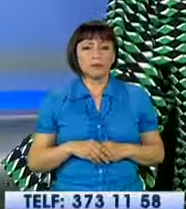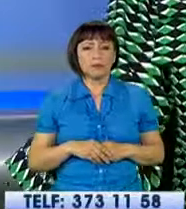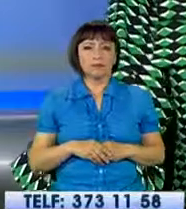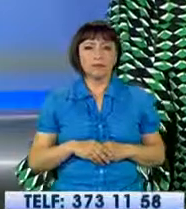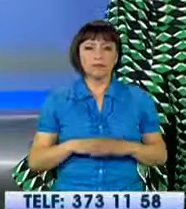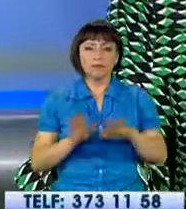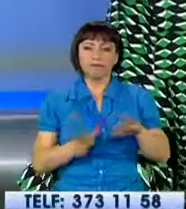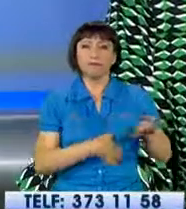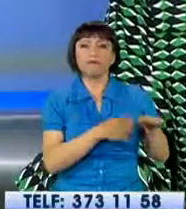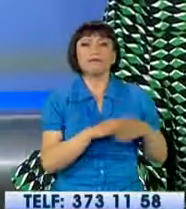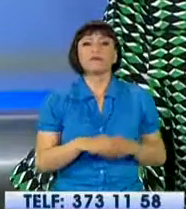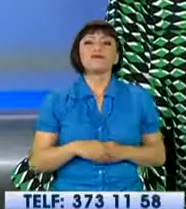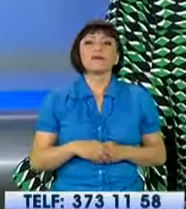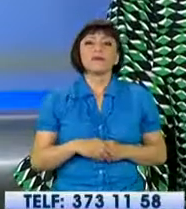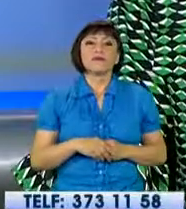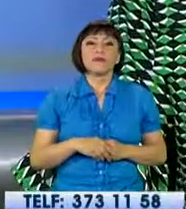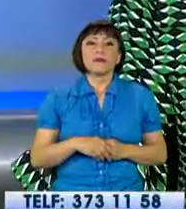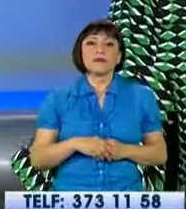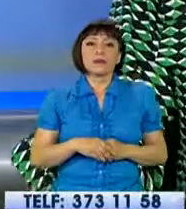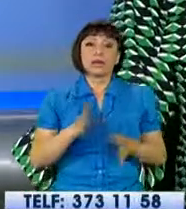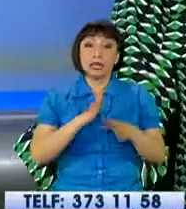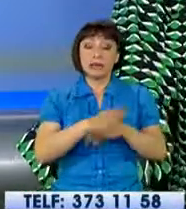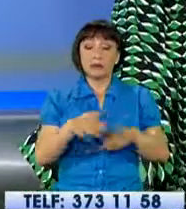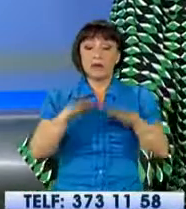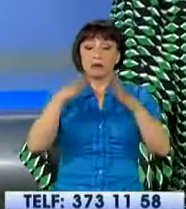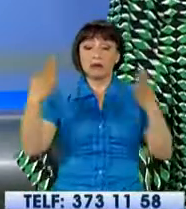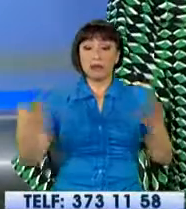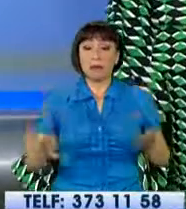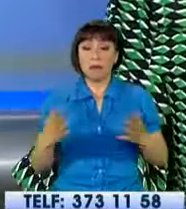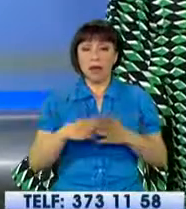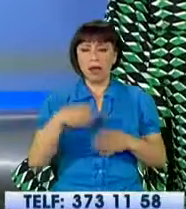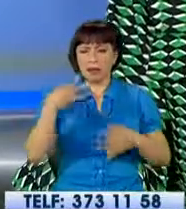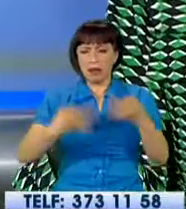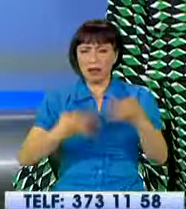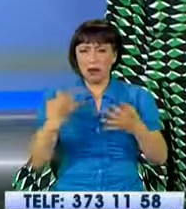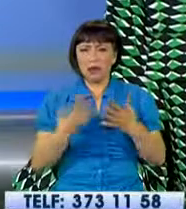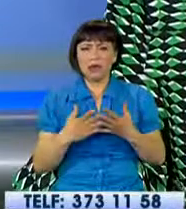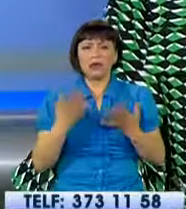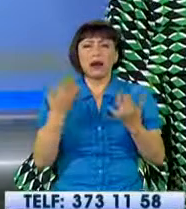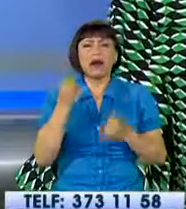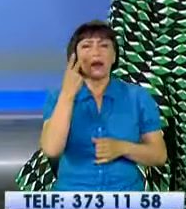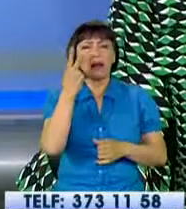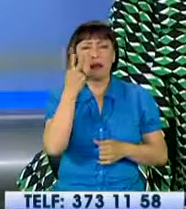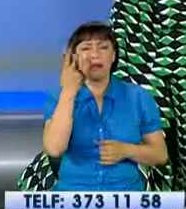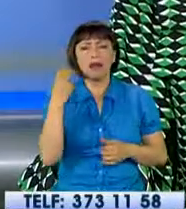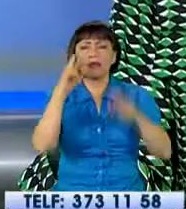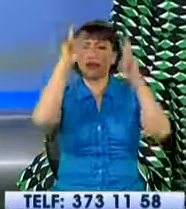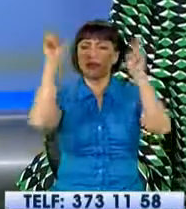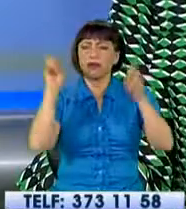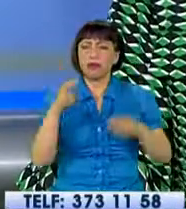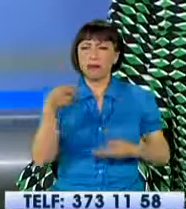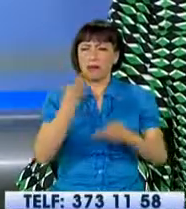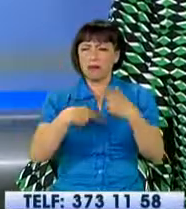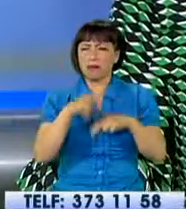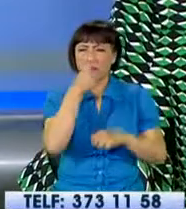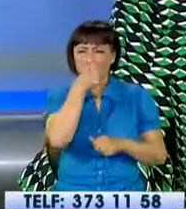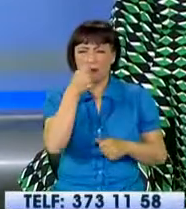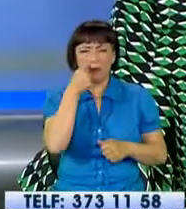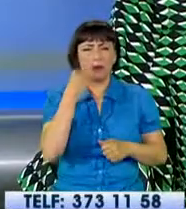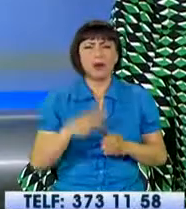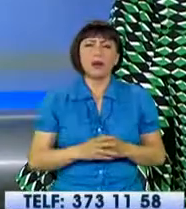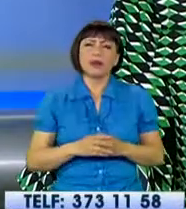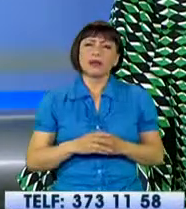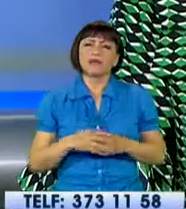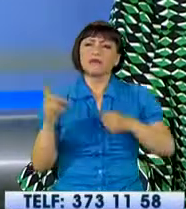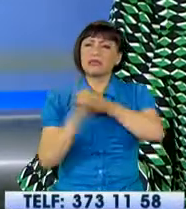Una vez que la Mesa de Justicia propuso la elaboración de un parte especial para diferenciar a los microtraficantes de los adictos, esto con el objetivo de sancionar